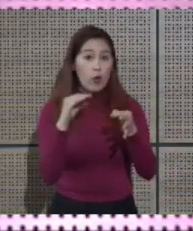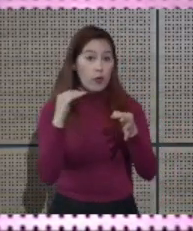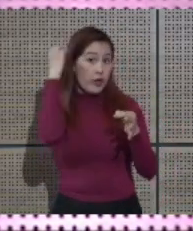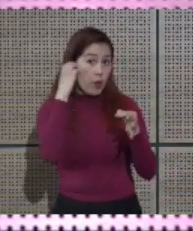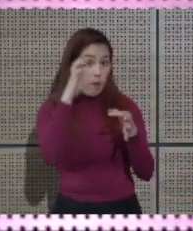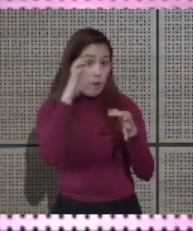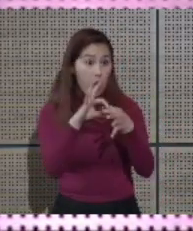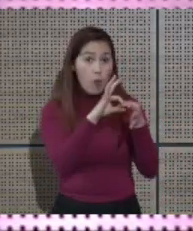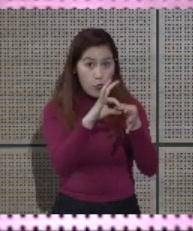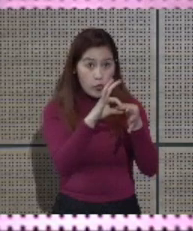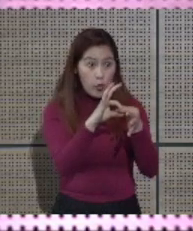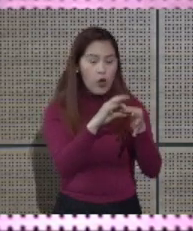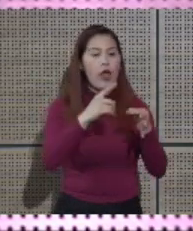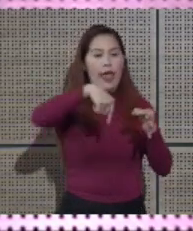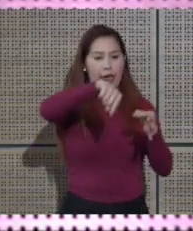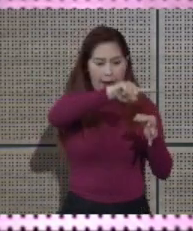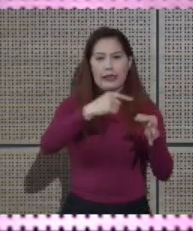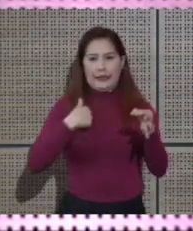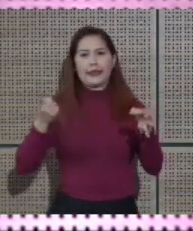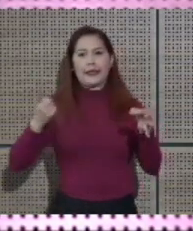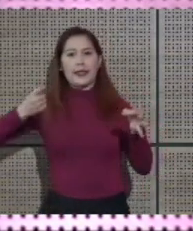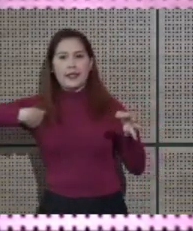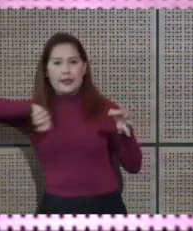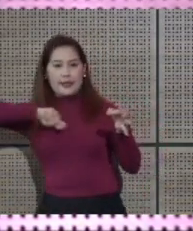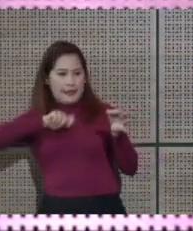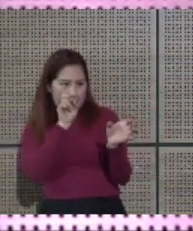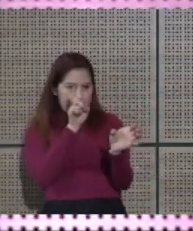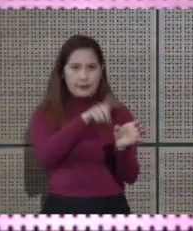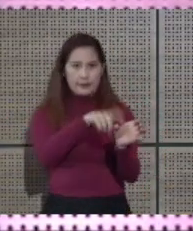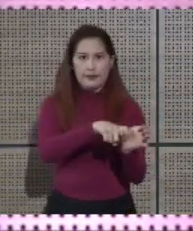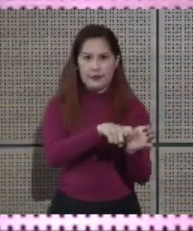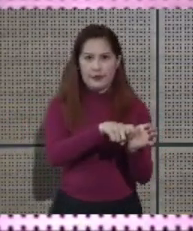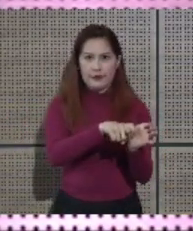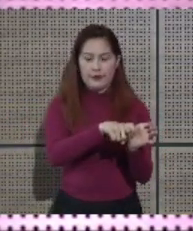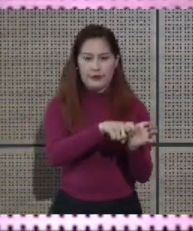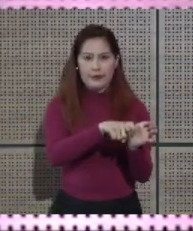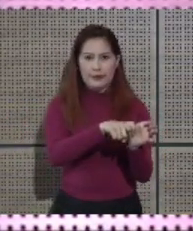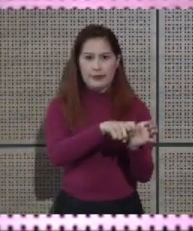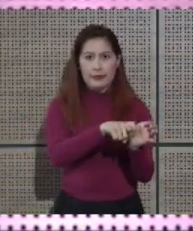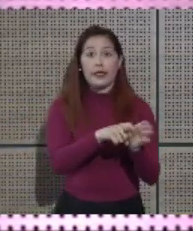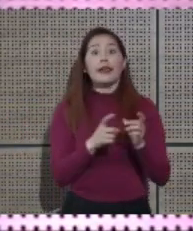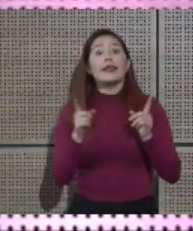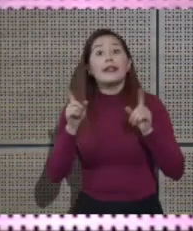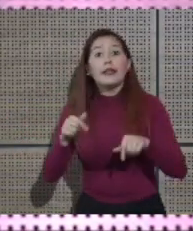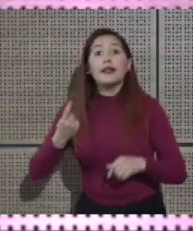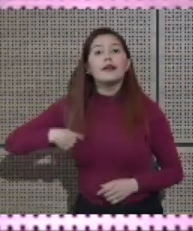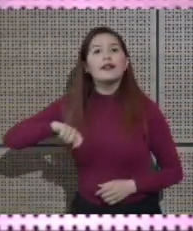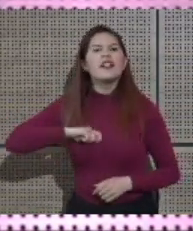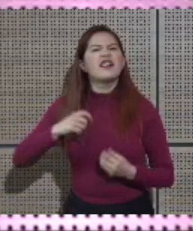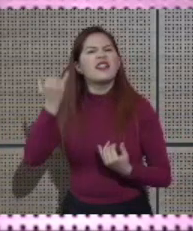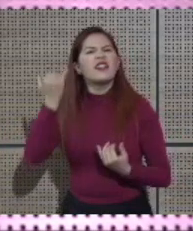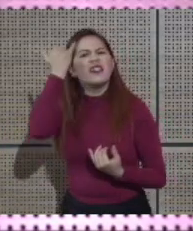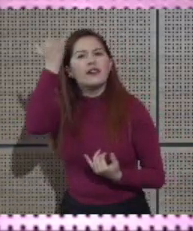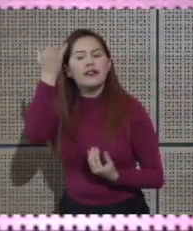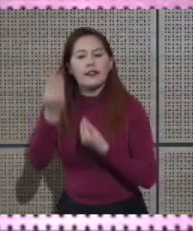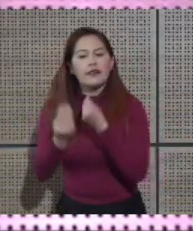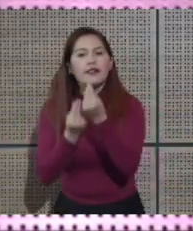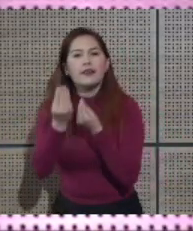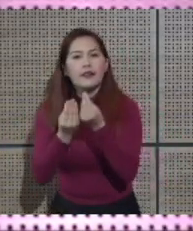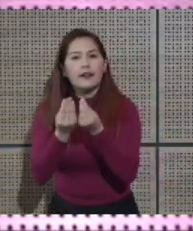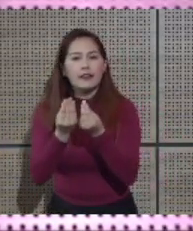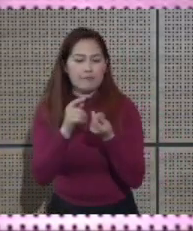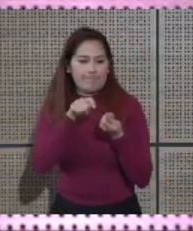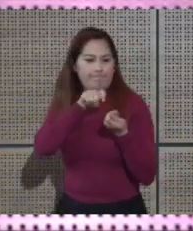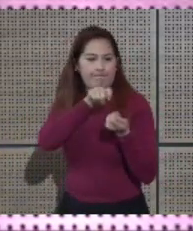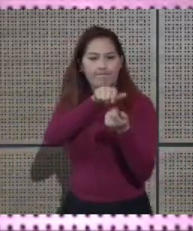como consecuencia de estas decisiones, una inmensa masa de inversión en infraestructura, en bienes públicos y